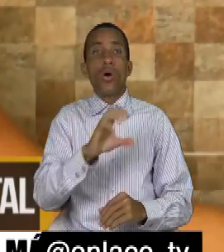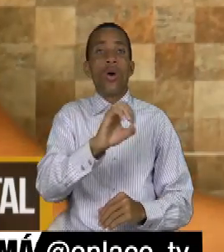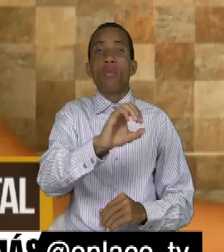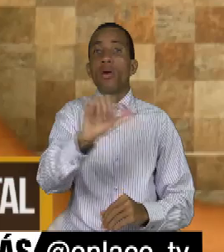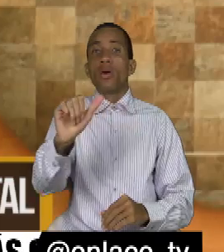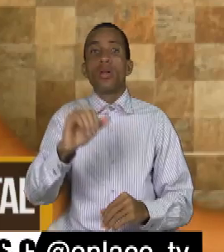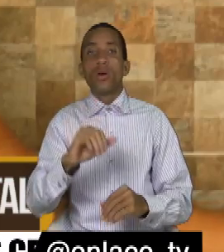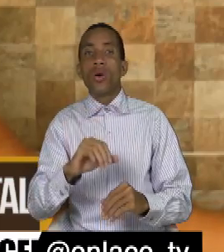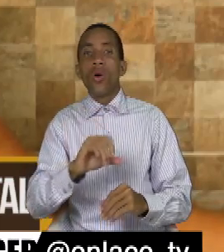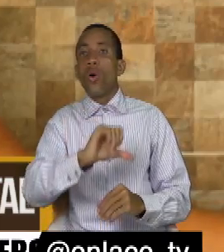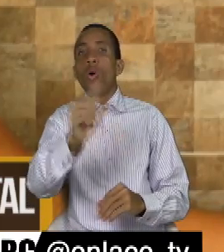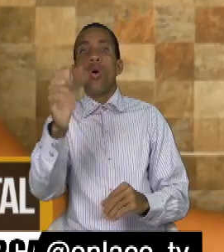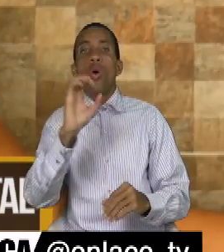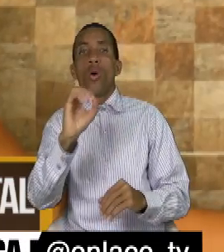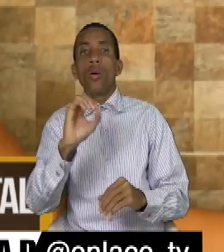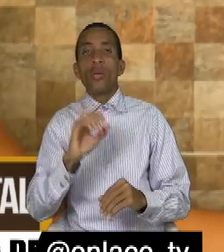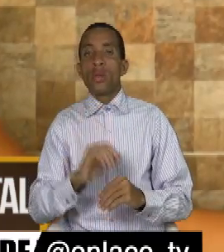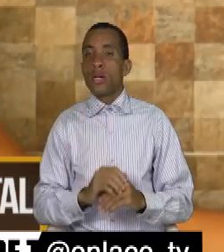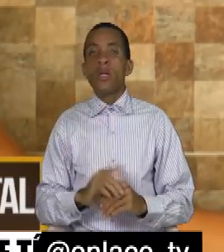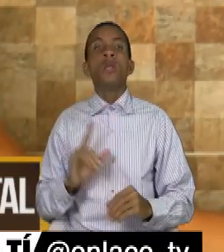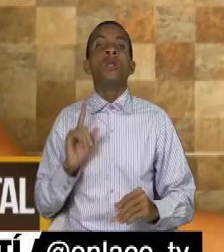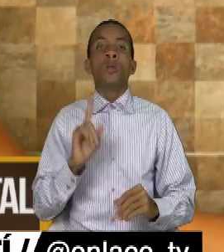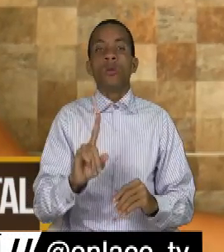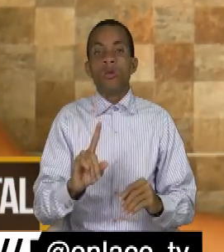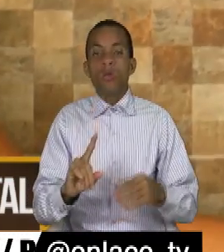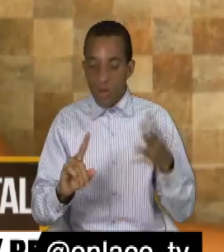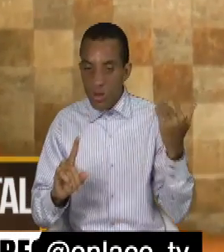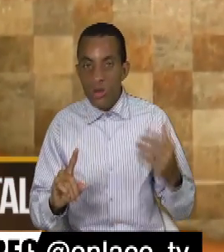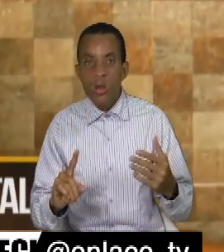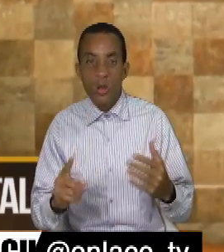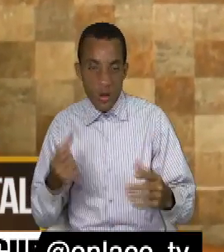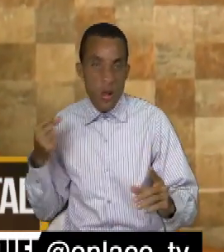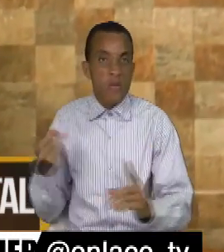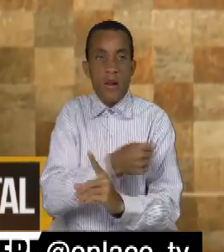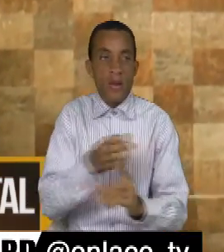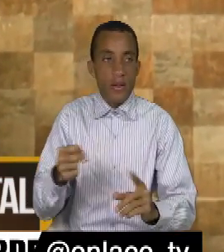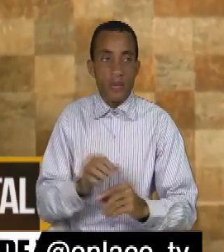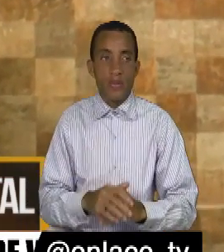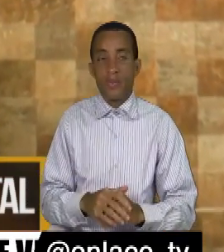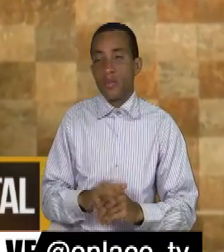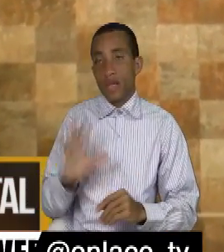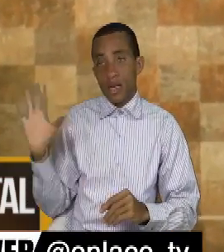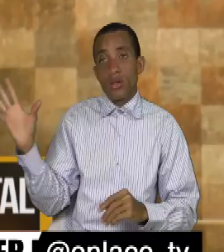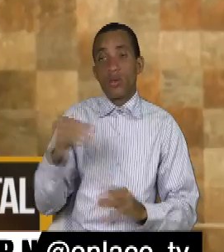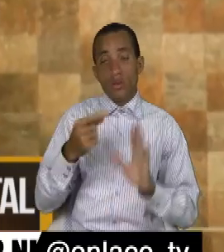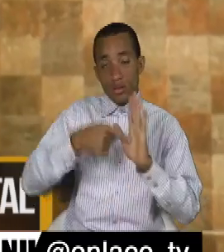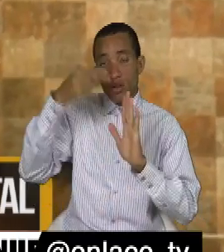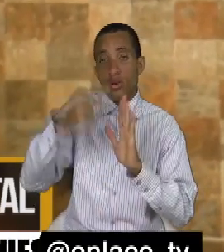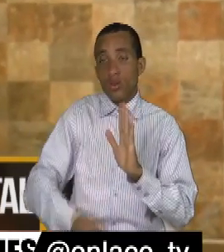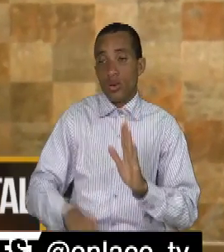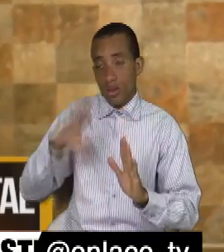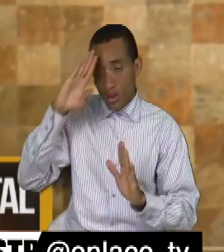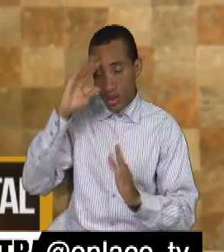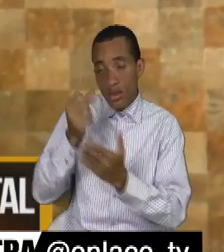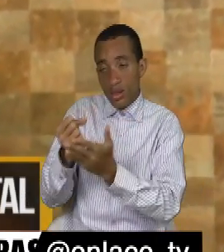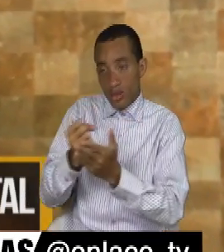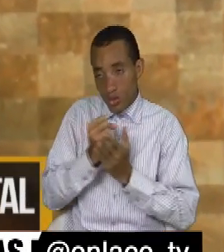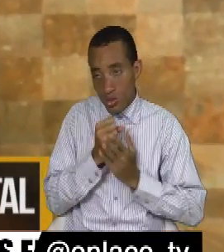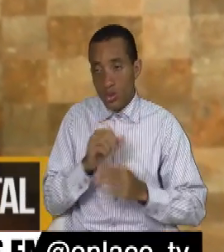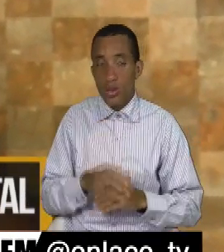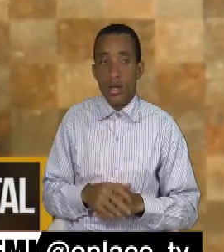agrede. ¿Qué le pido a las autoridades que la ayuden? Que me ayuden. Que me ayuden porque yo